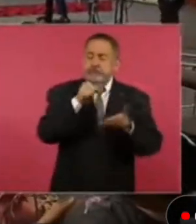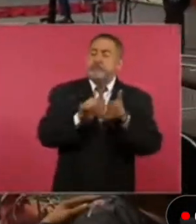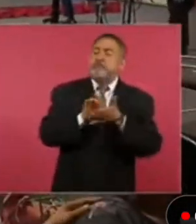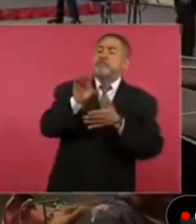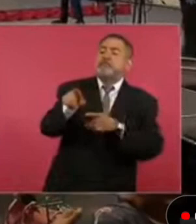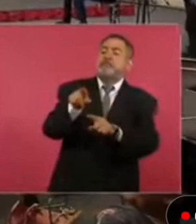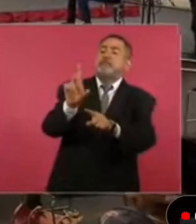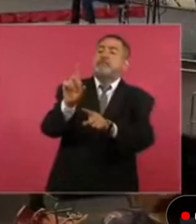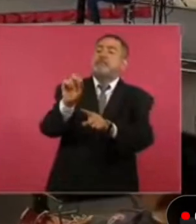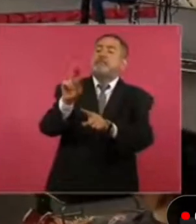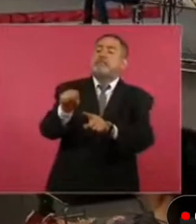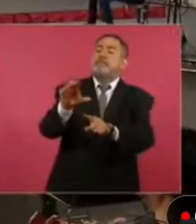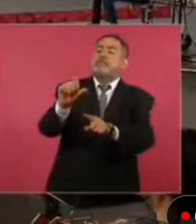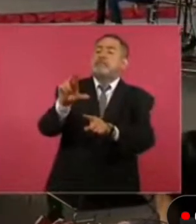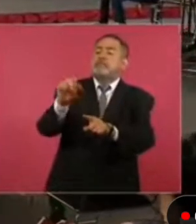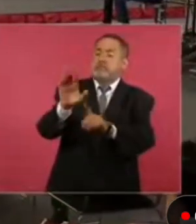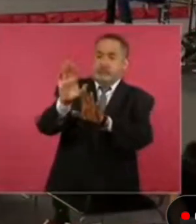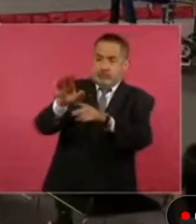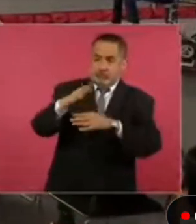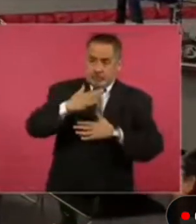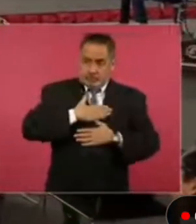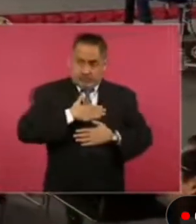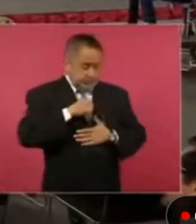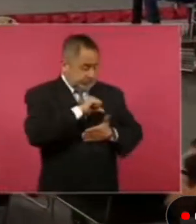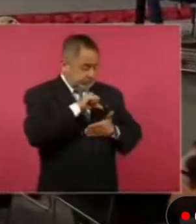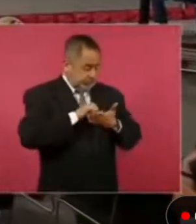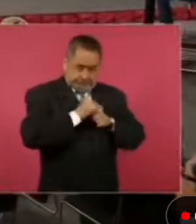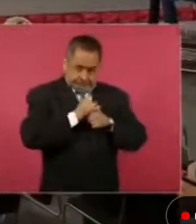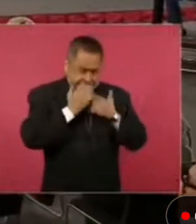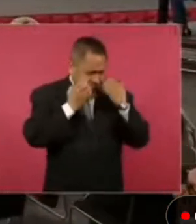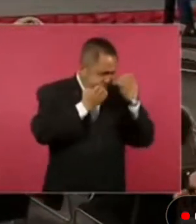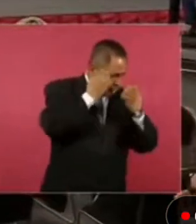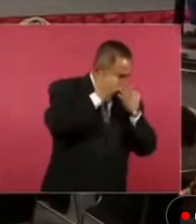al diagnóstico educativo realizado por este centro de investigación,